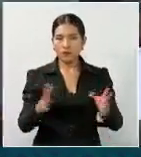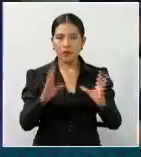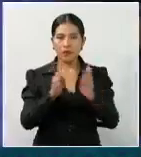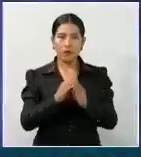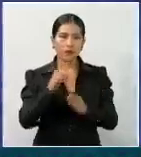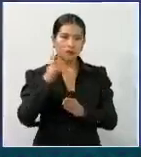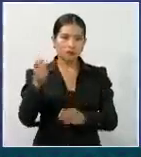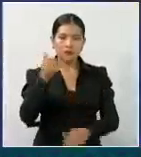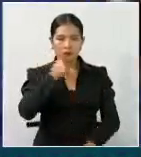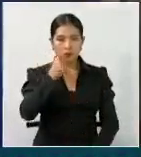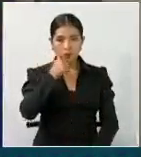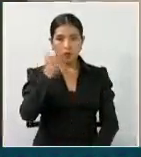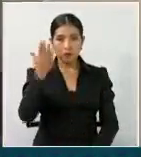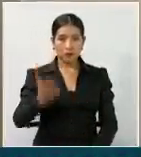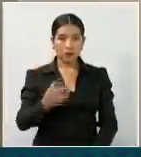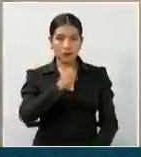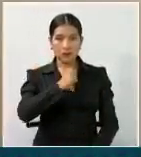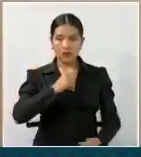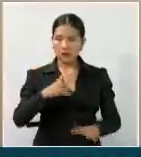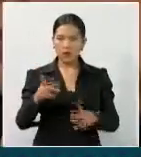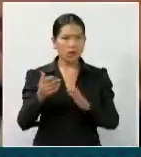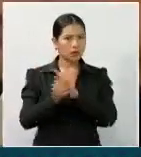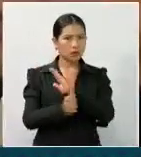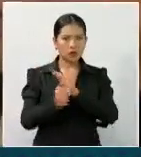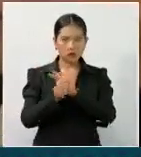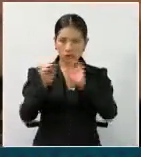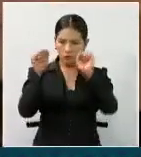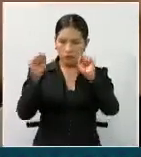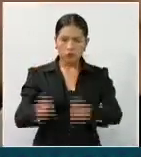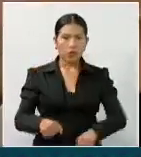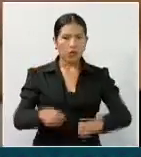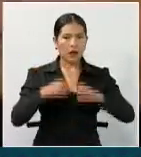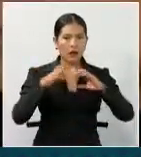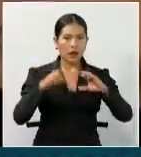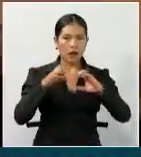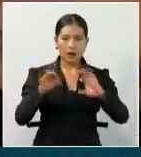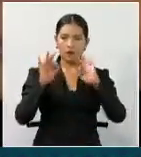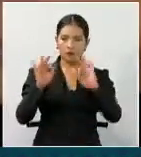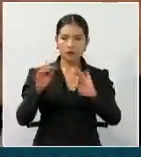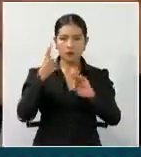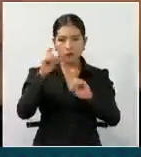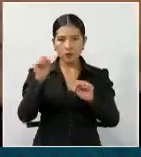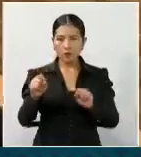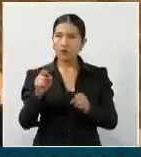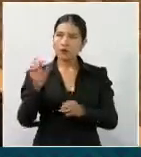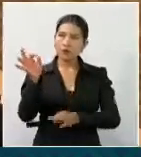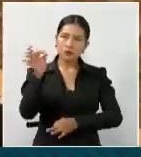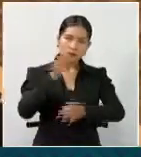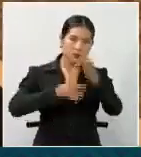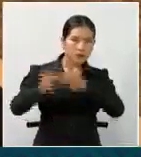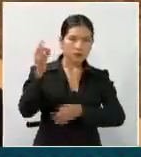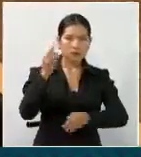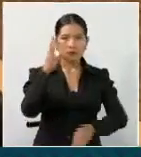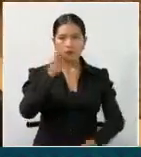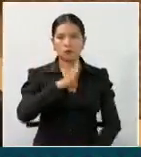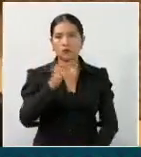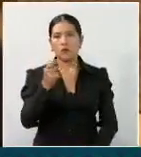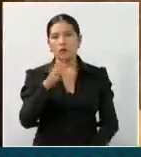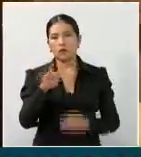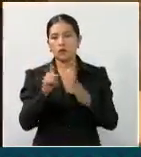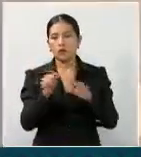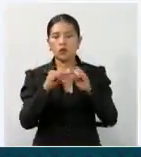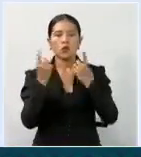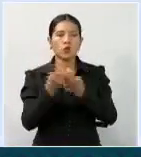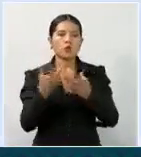Ana María Castillo tiene toda la capacidad para ser la sucesora de Andrónico Rodríguez, actual presidente de la Cámara de